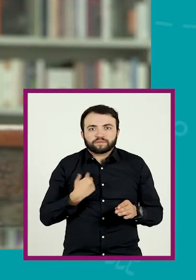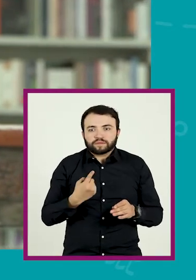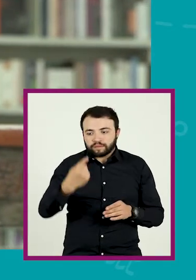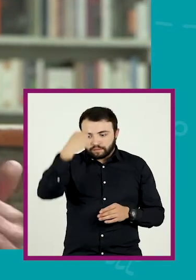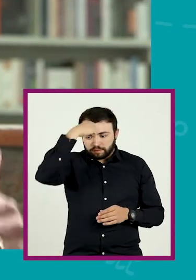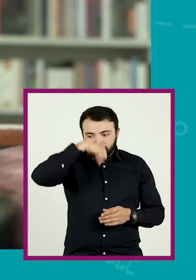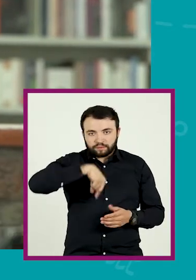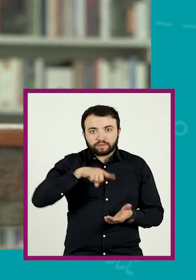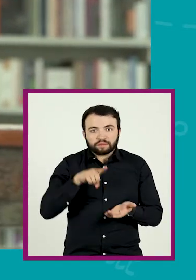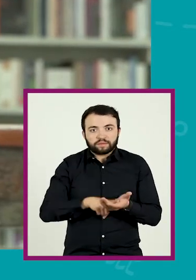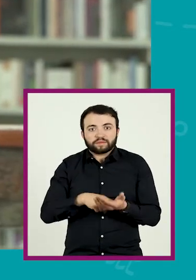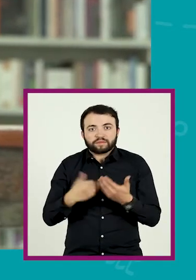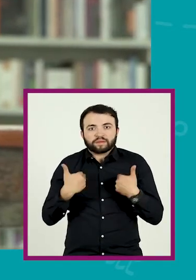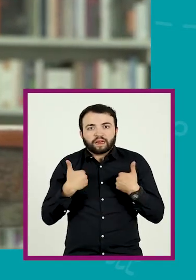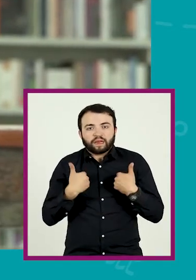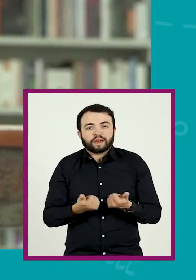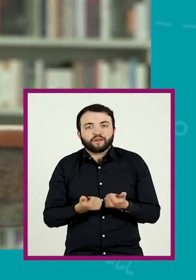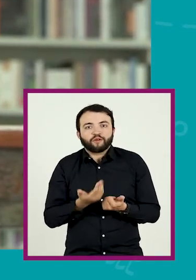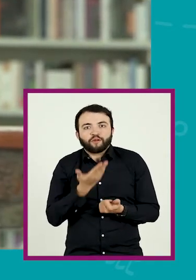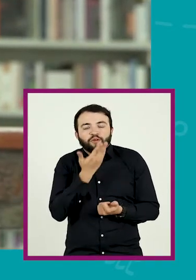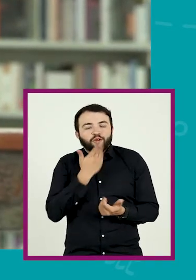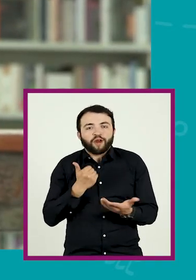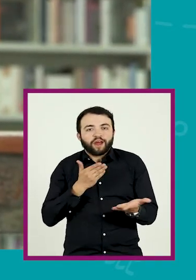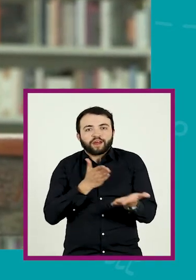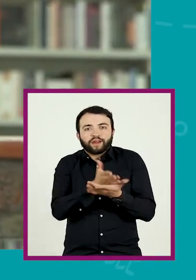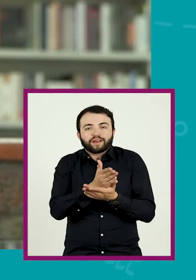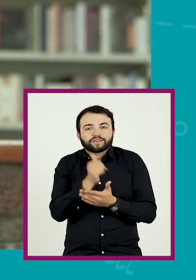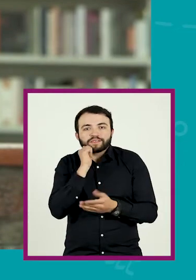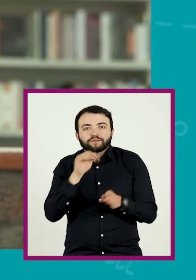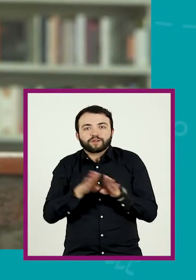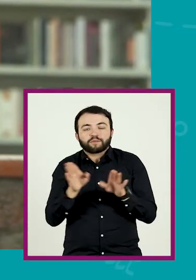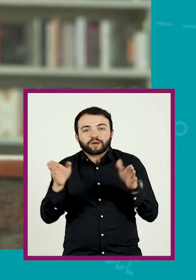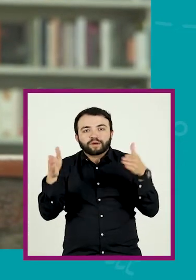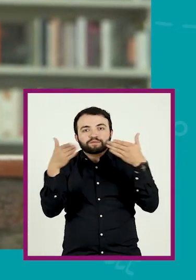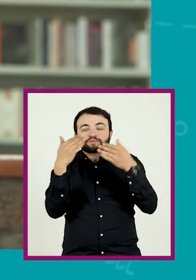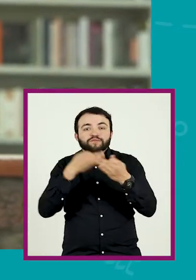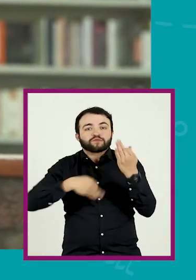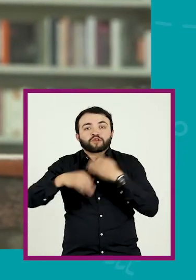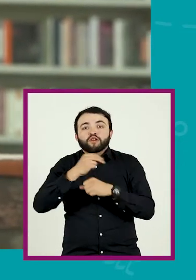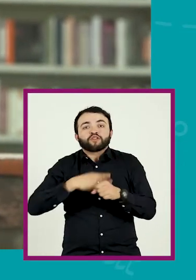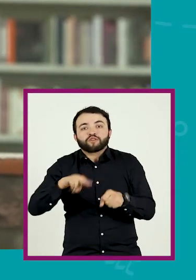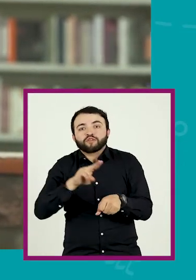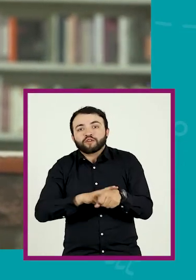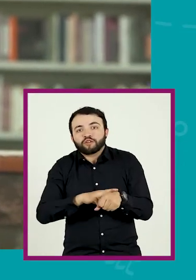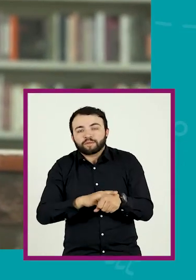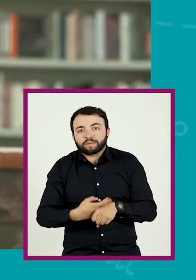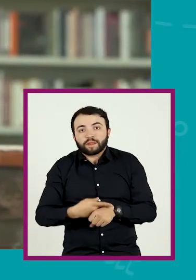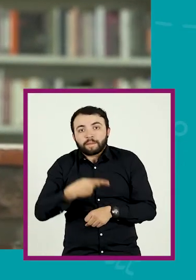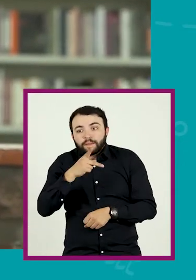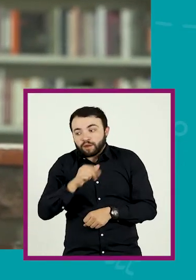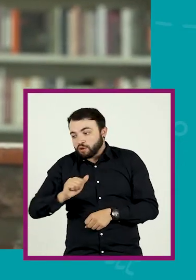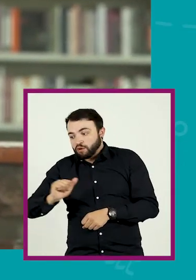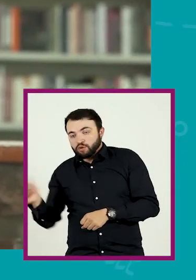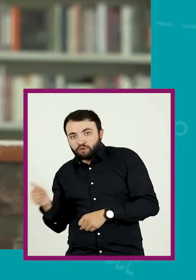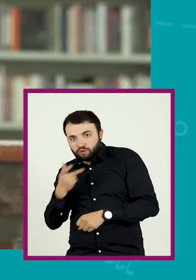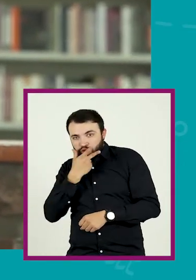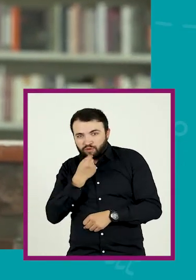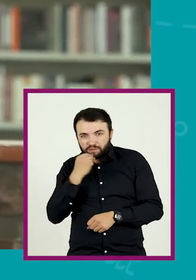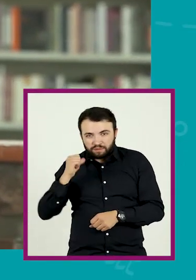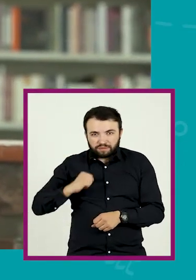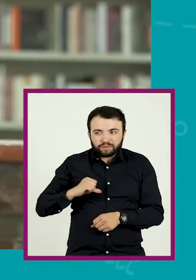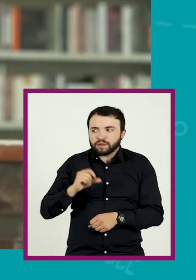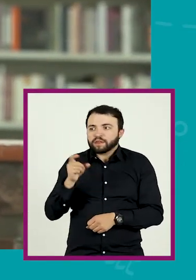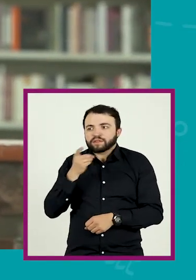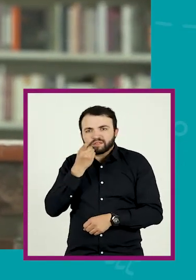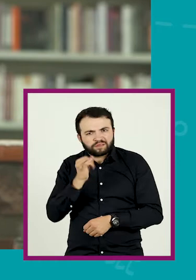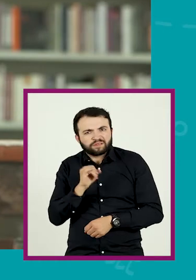no tiene acceso a esta posibilidad, ¿no? Sin embargo, Spinoza, ¿no? Spinoza sí piensa que es posible tener